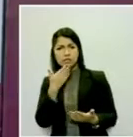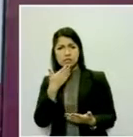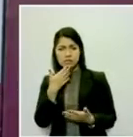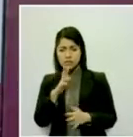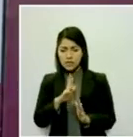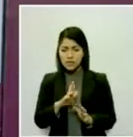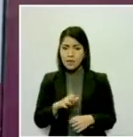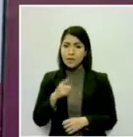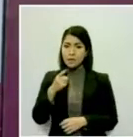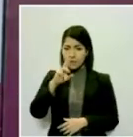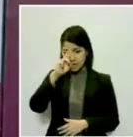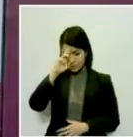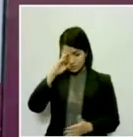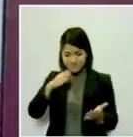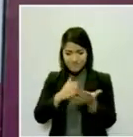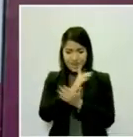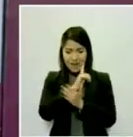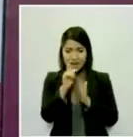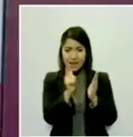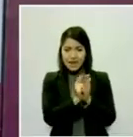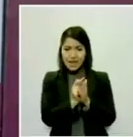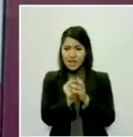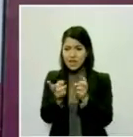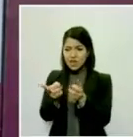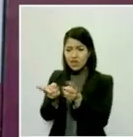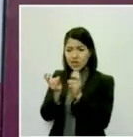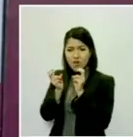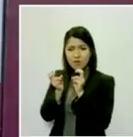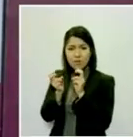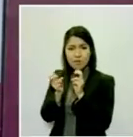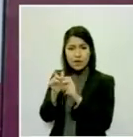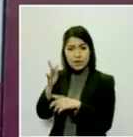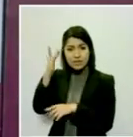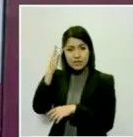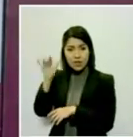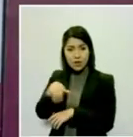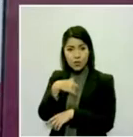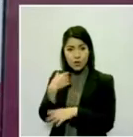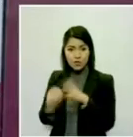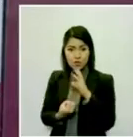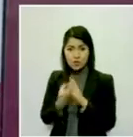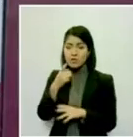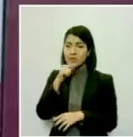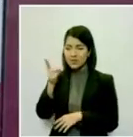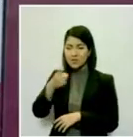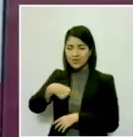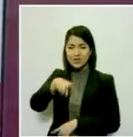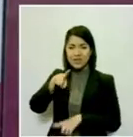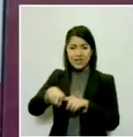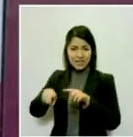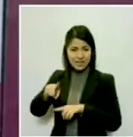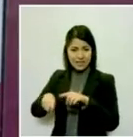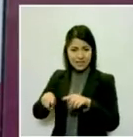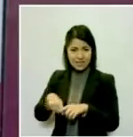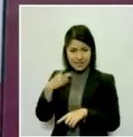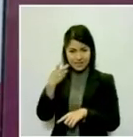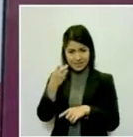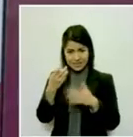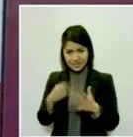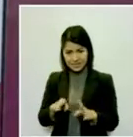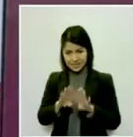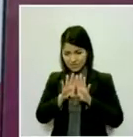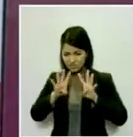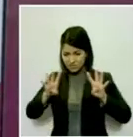Violan la ley, extorsionan. Entonces, en San Juan Nuevo también, que retiramos las barricadas,